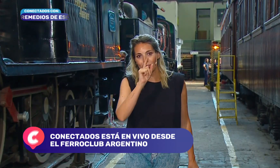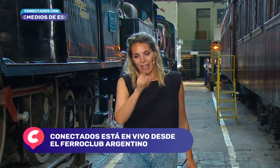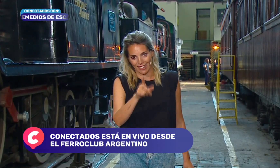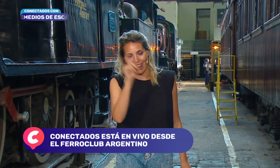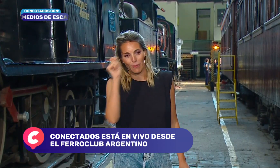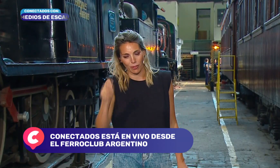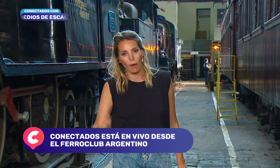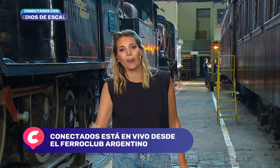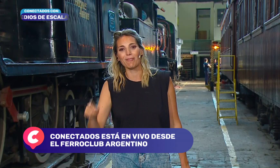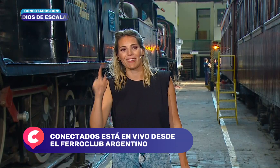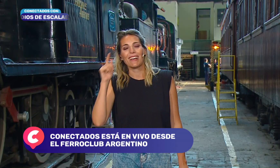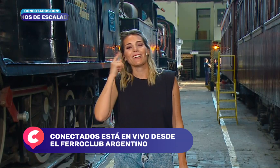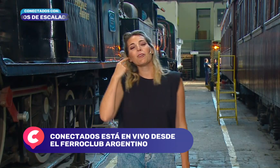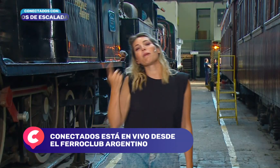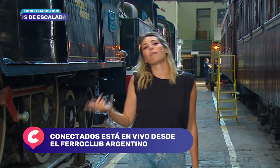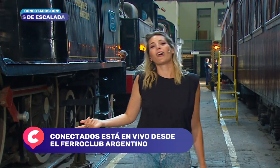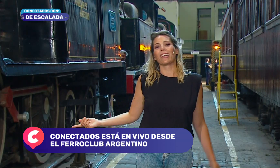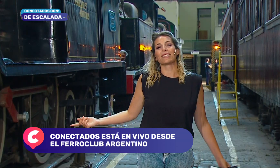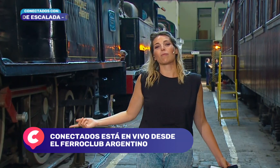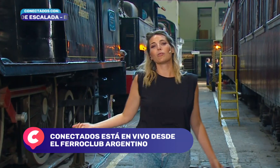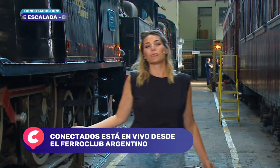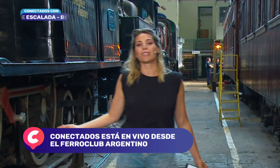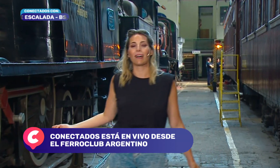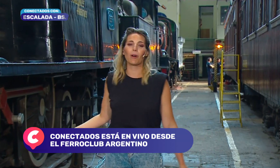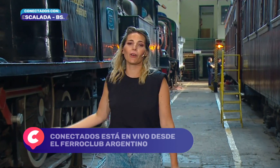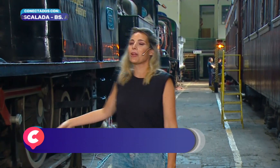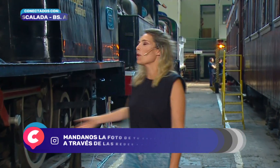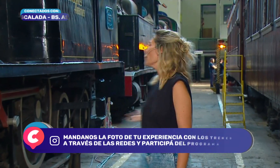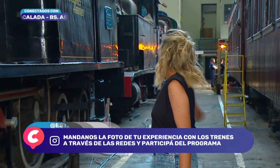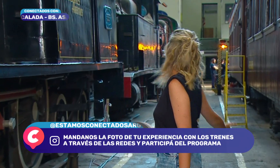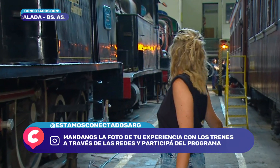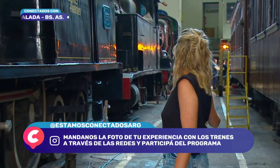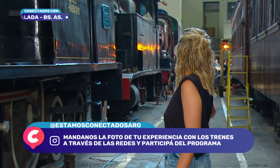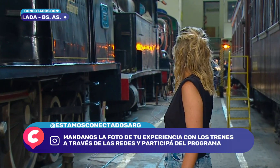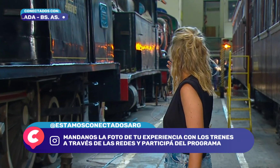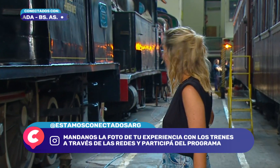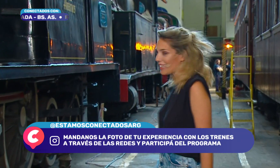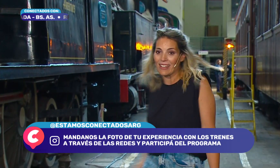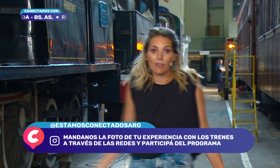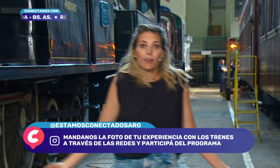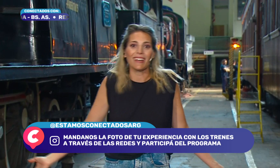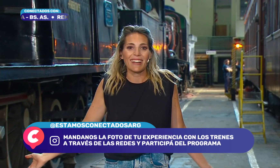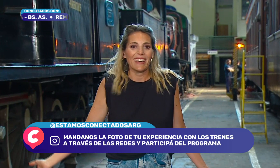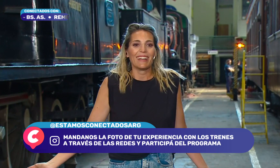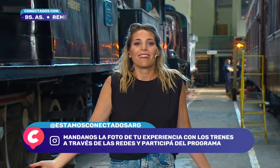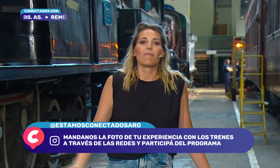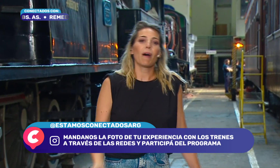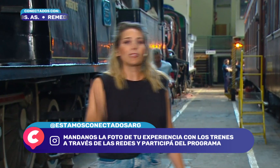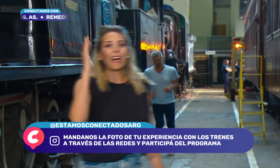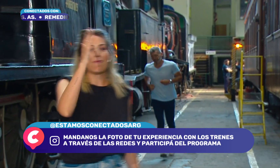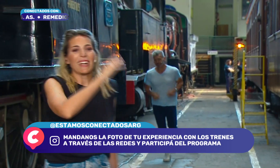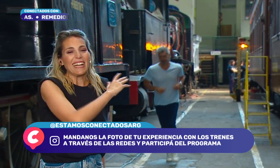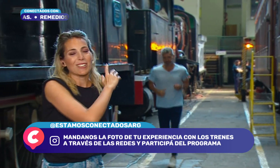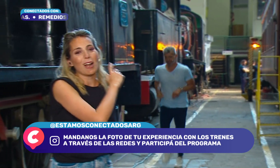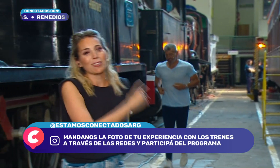Estamos conectados a ahí, por favor. No me pongan esa música. Bueno, volvé. Vamos al parque. ¿Dónde está? ¿Se fue? Acá estoy.